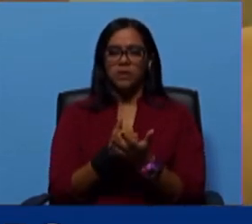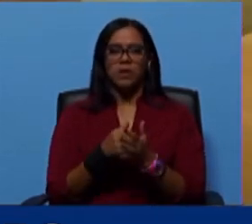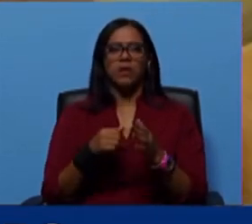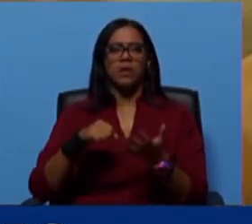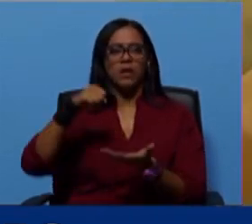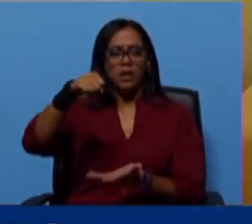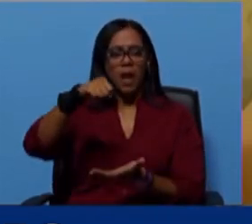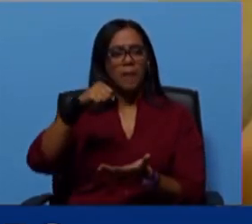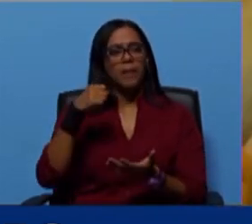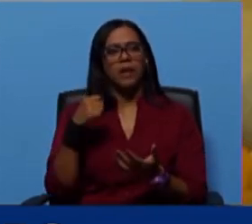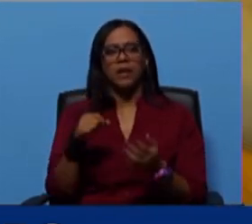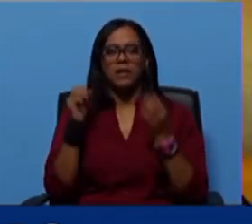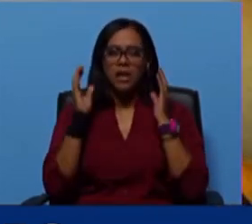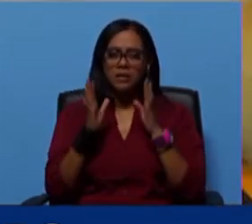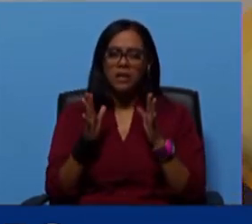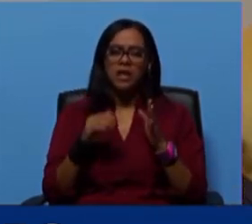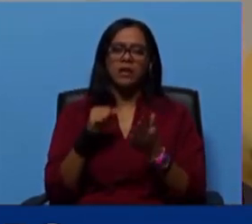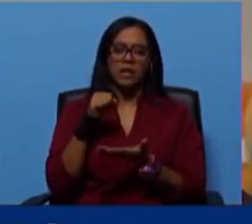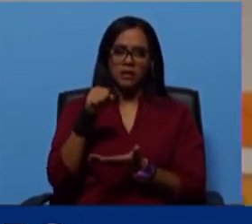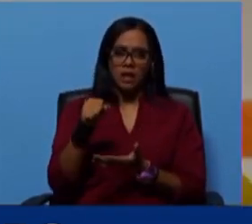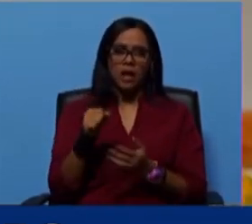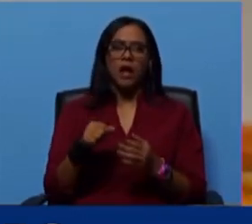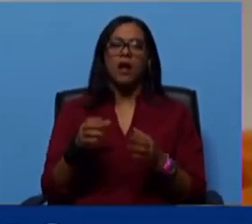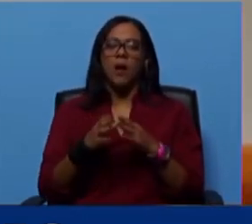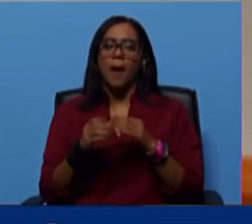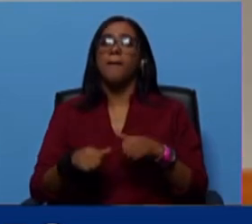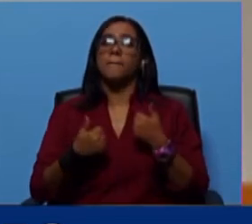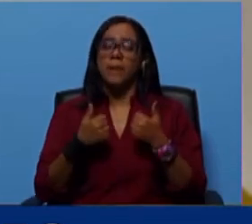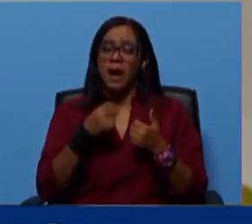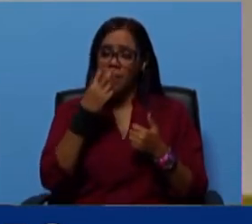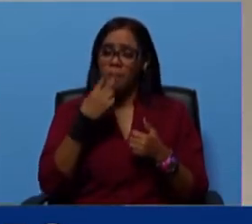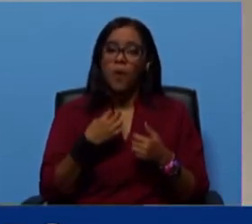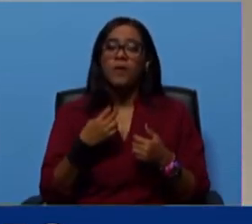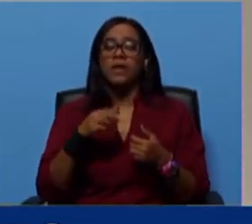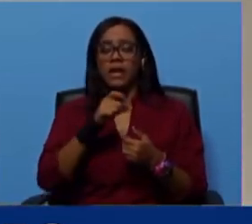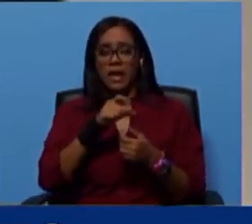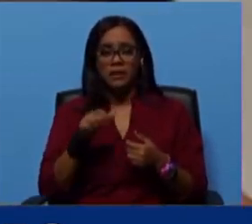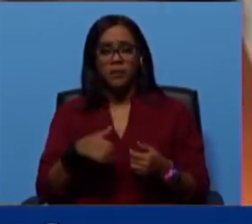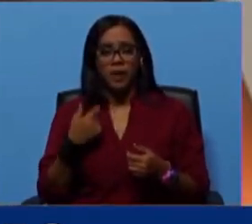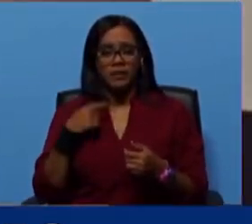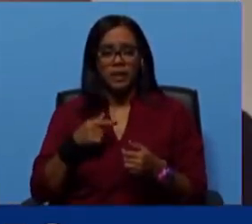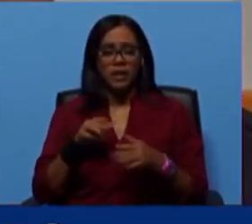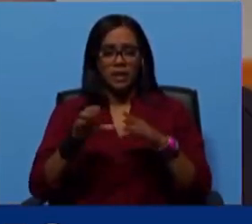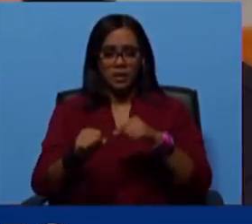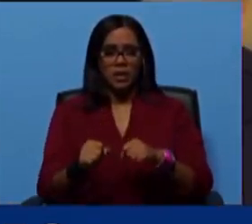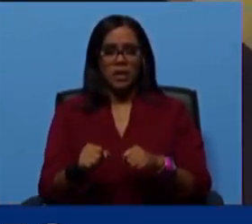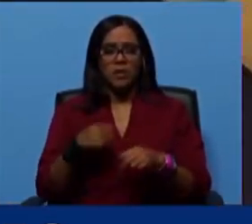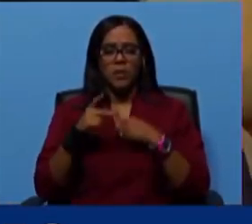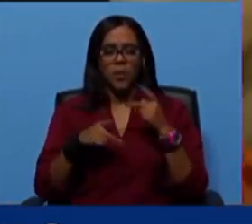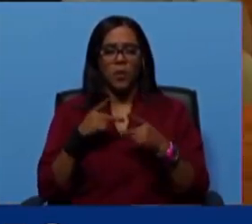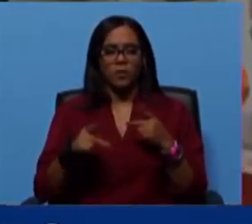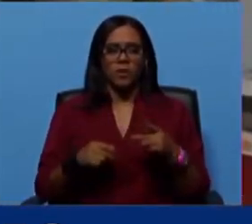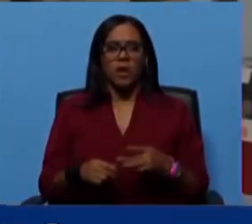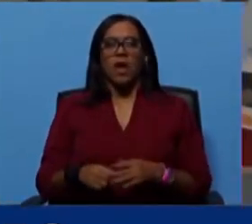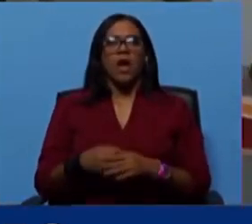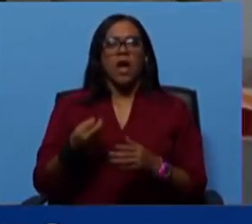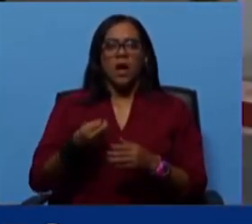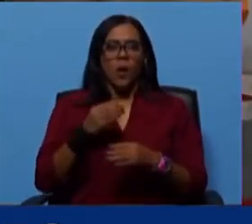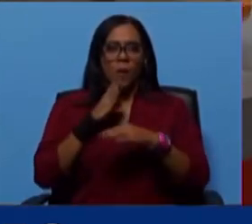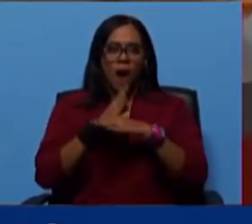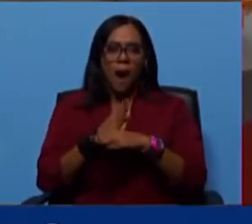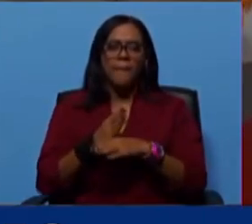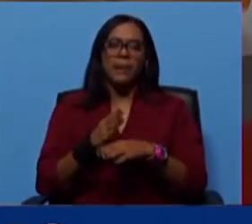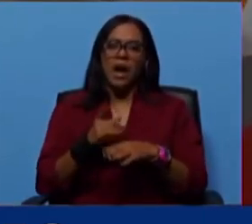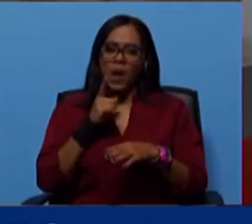se atienda a través del CLAP a los sectores más vulnerables y que la gente pueda tener acceso a estos productos de calidad. Es como un factor intermedio, o sea, para